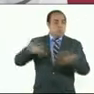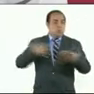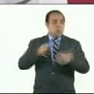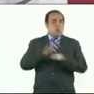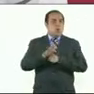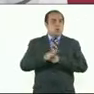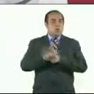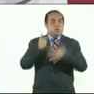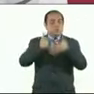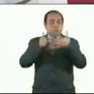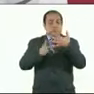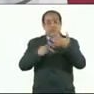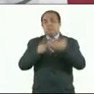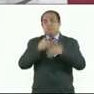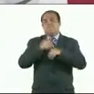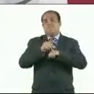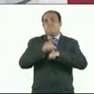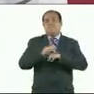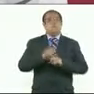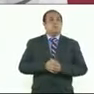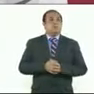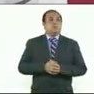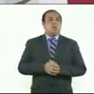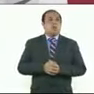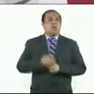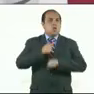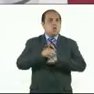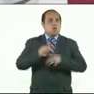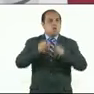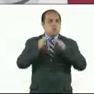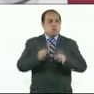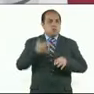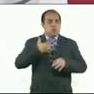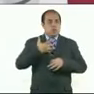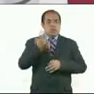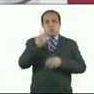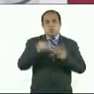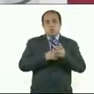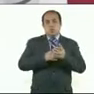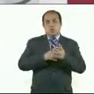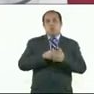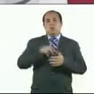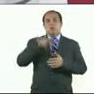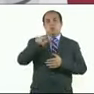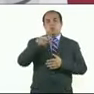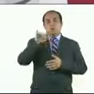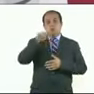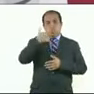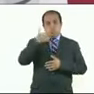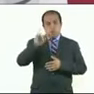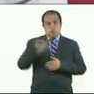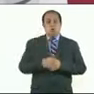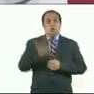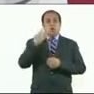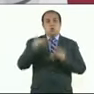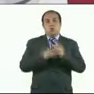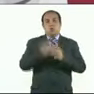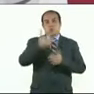conteo, el censo oficial que tenía el INEGI en el 2018 era de